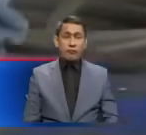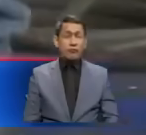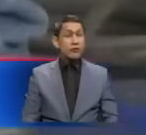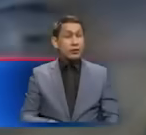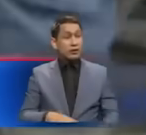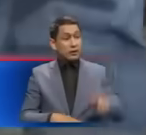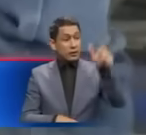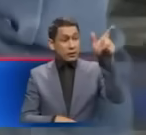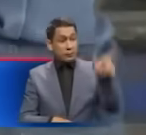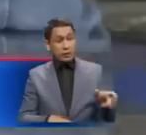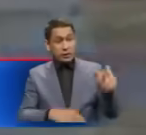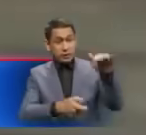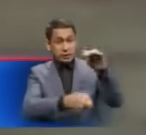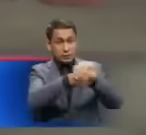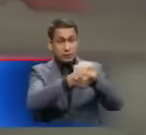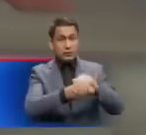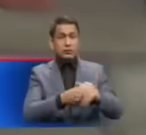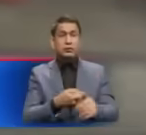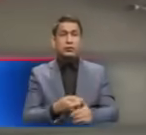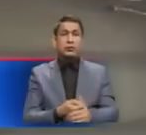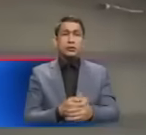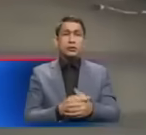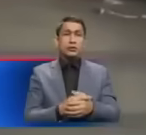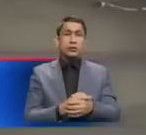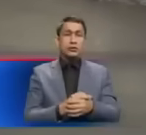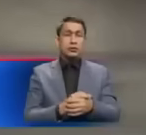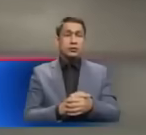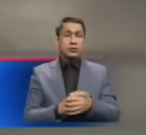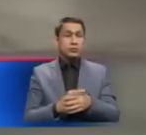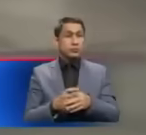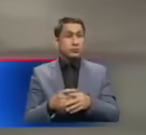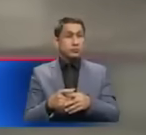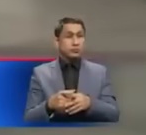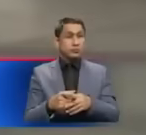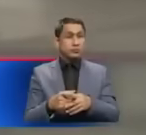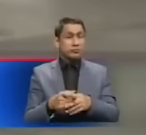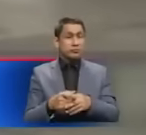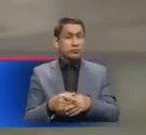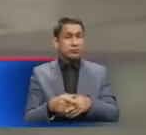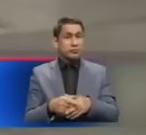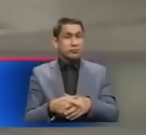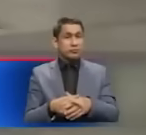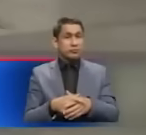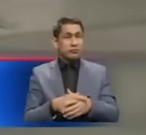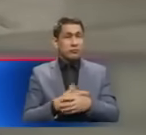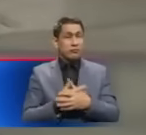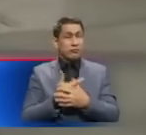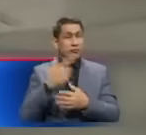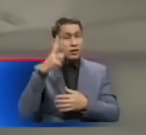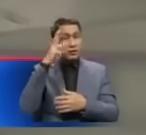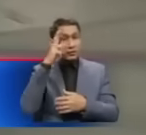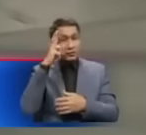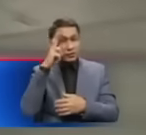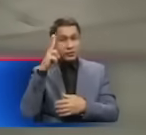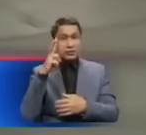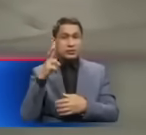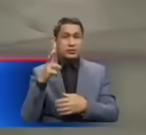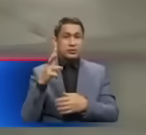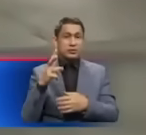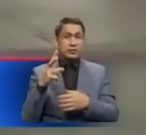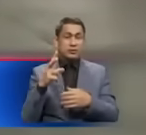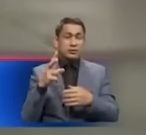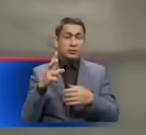de la alineadora. Dice que huye por acá y para mala suerte del ladrón venía